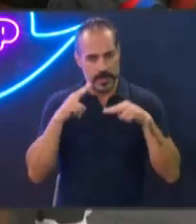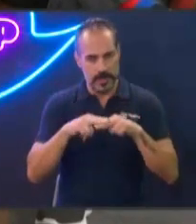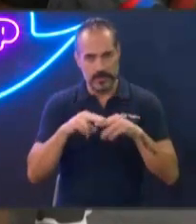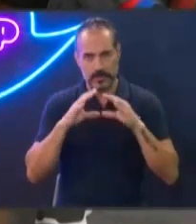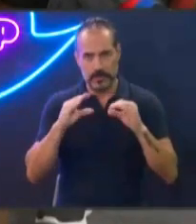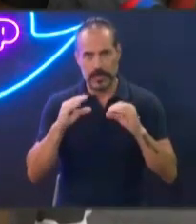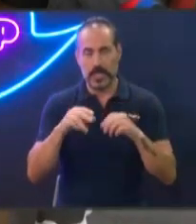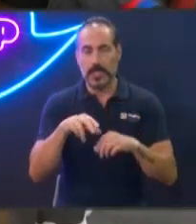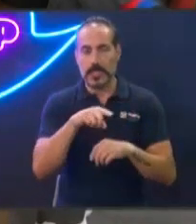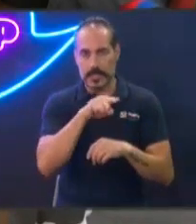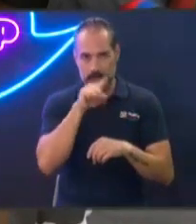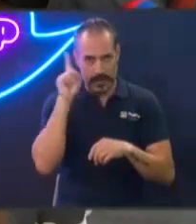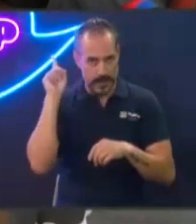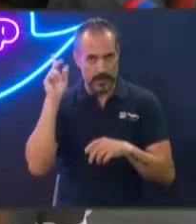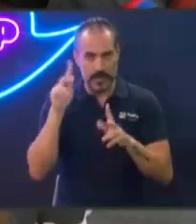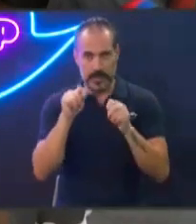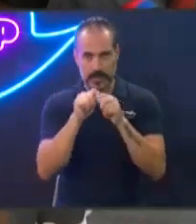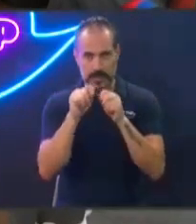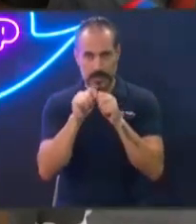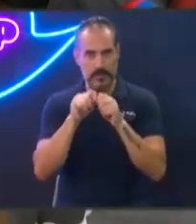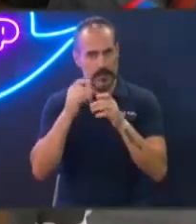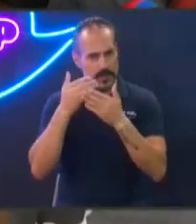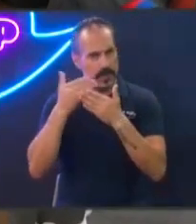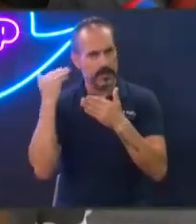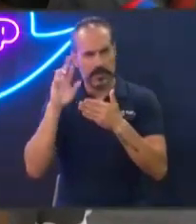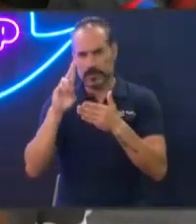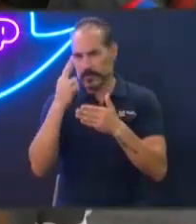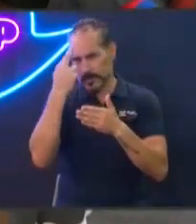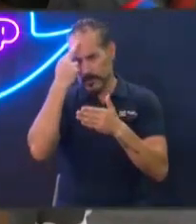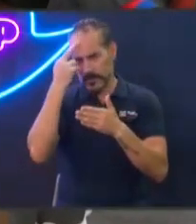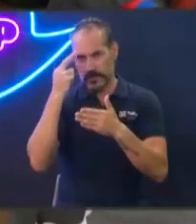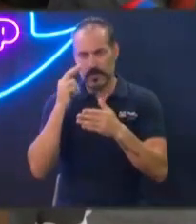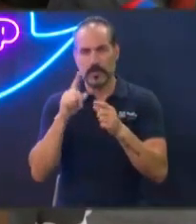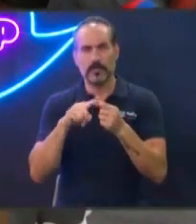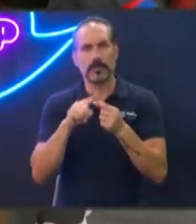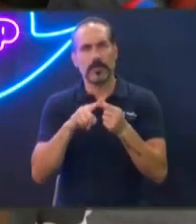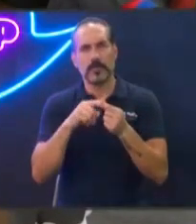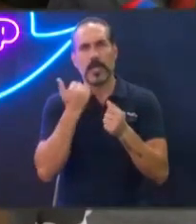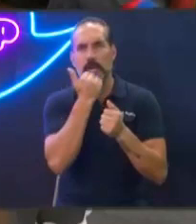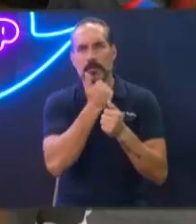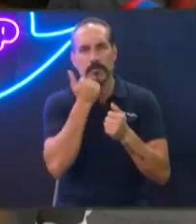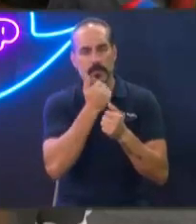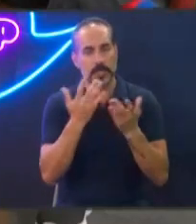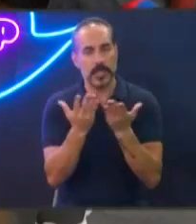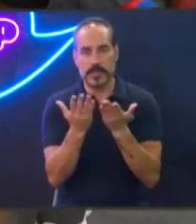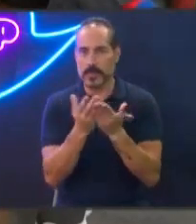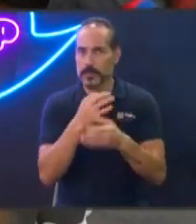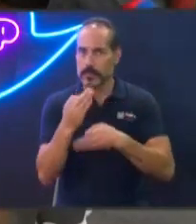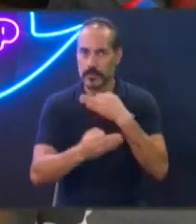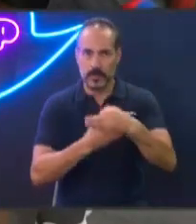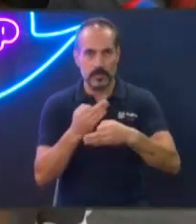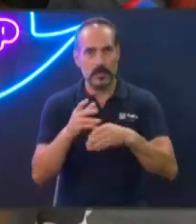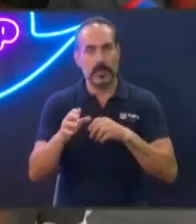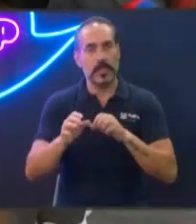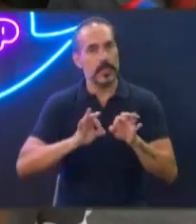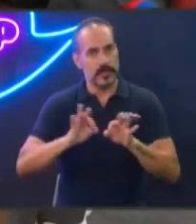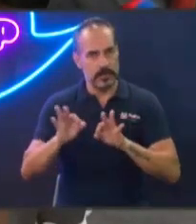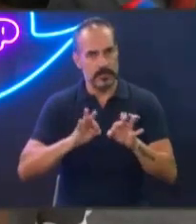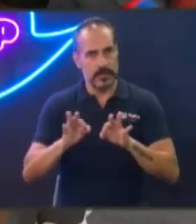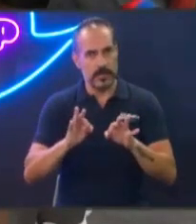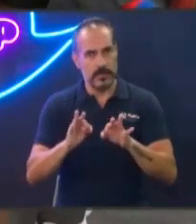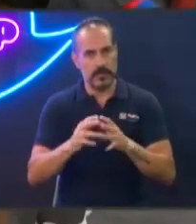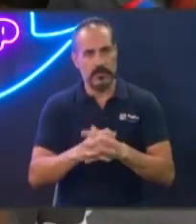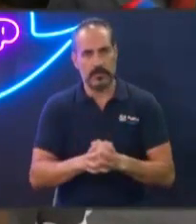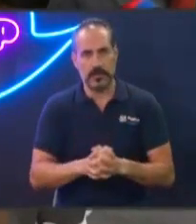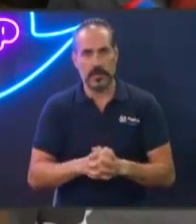modelo y hizo como siete congresos en bachillerato donde los alumnos hacían toda la logística y daban las conferencias lo hacían en el teatro de la